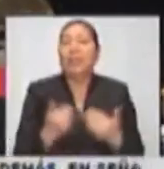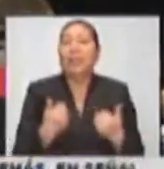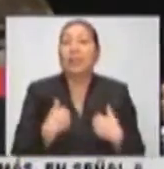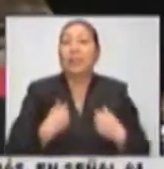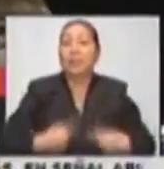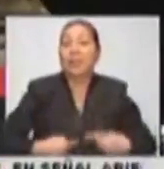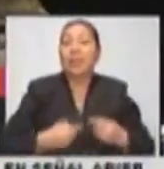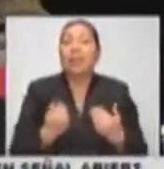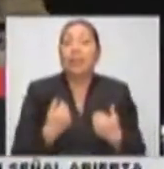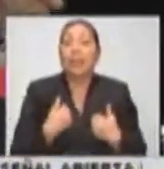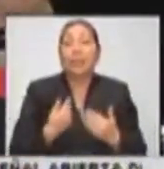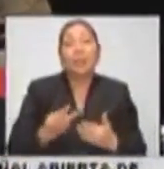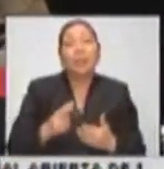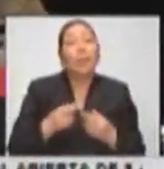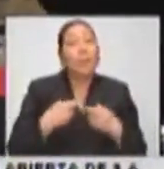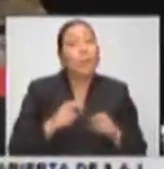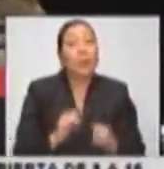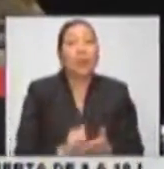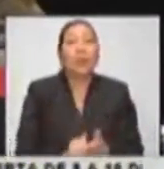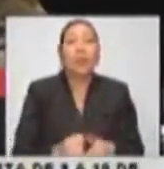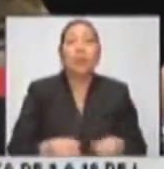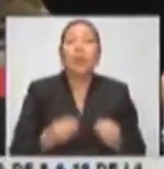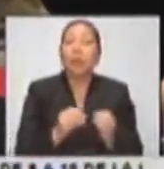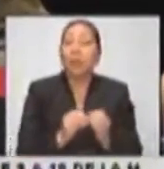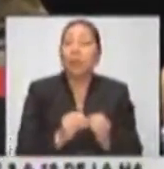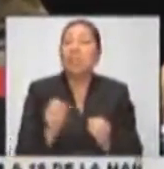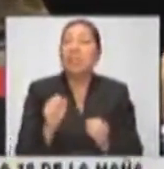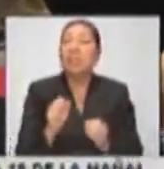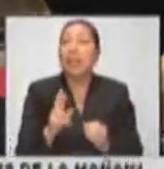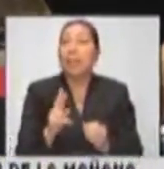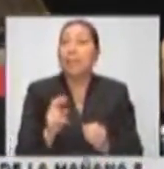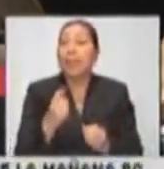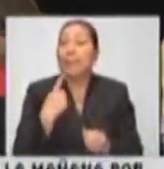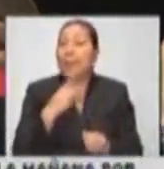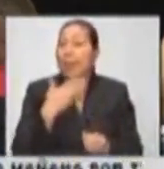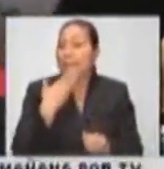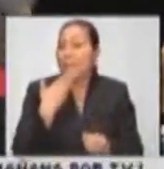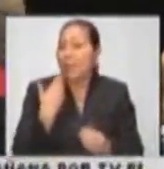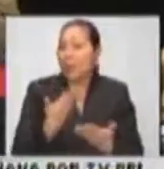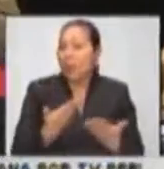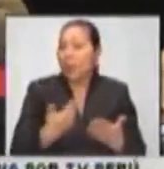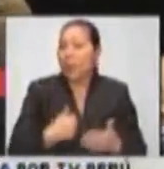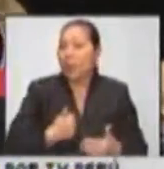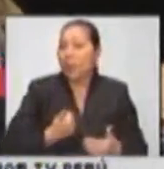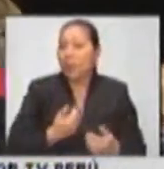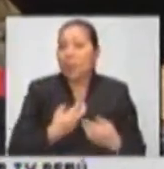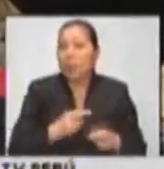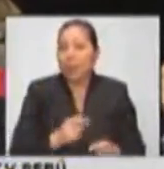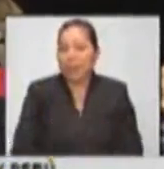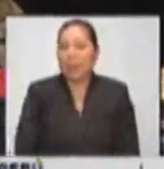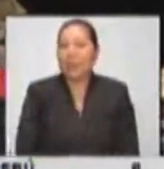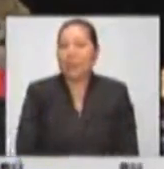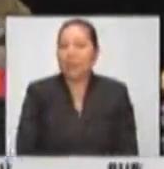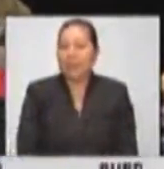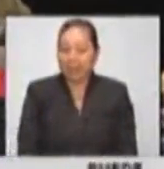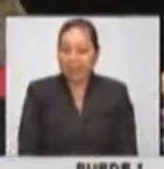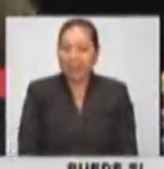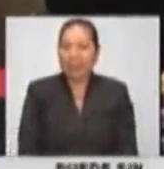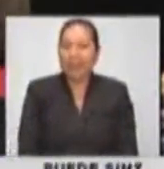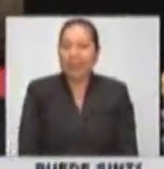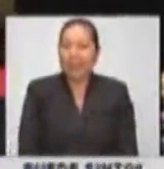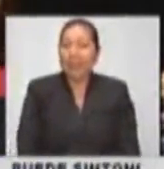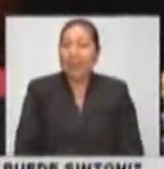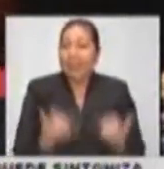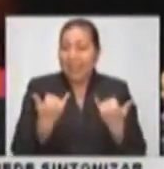que discutir, y tenemos que discutir con gestión pública y discutimos con servir cómo se hace para que mejore la calidad de nuestro servicio público. Siguiente, por favor.